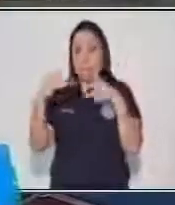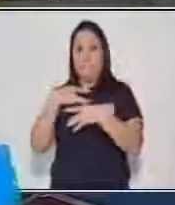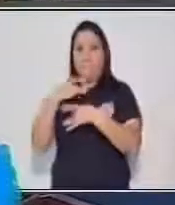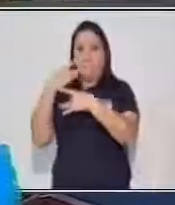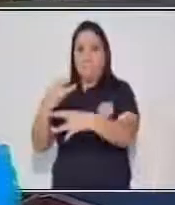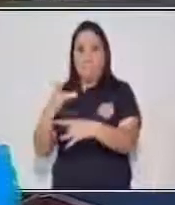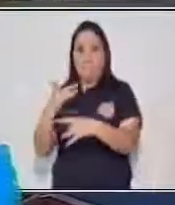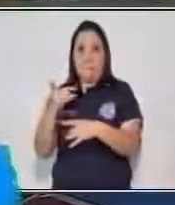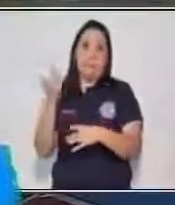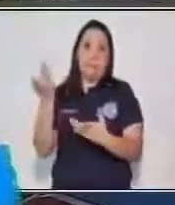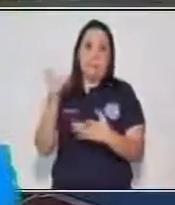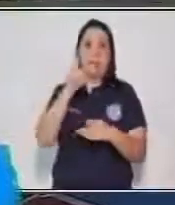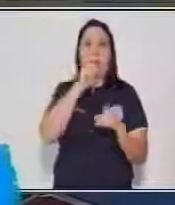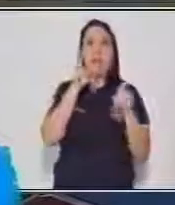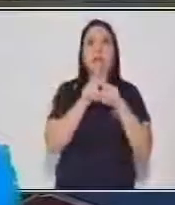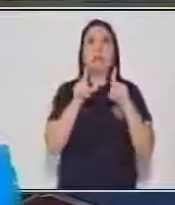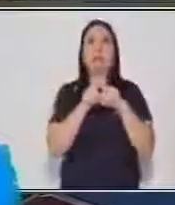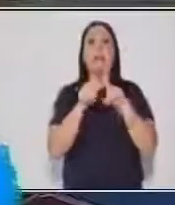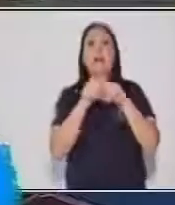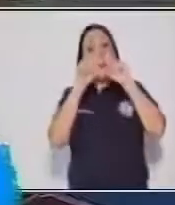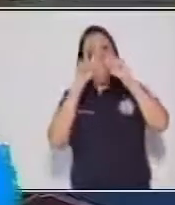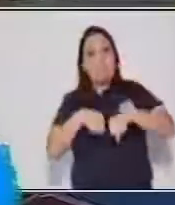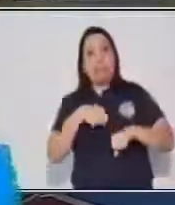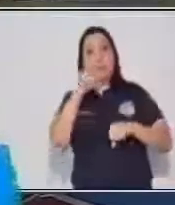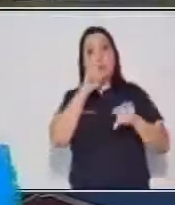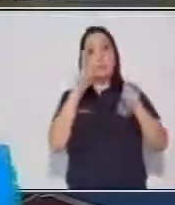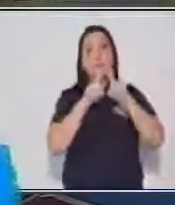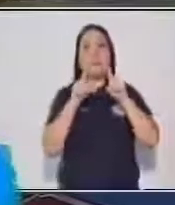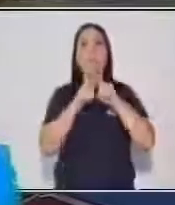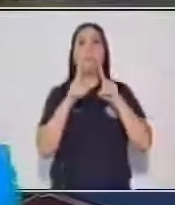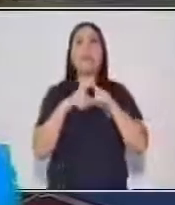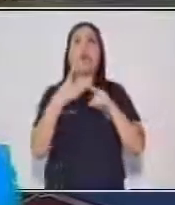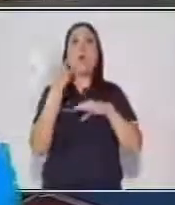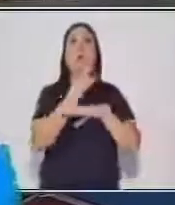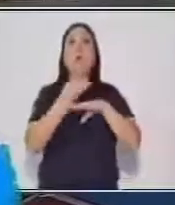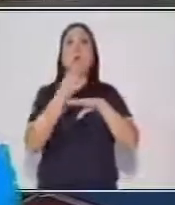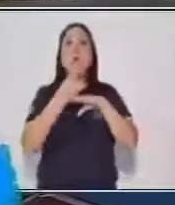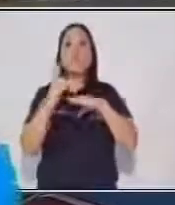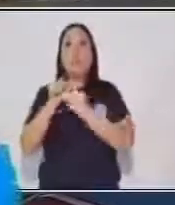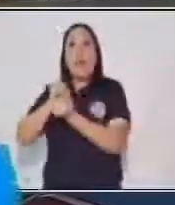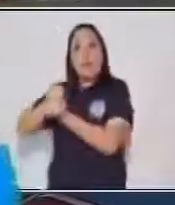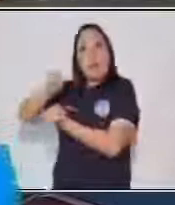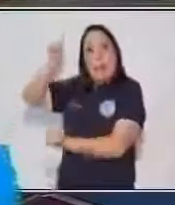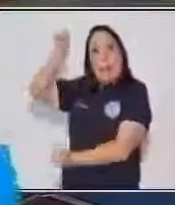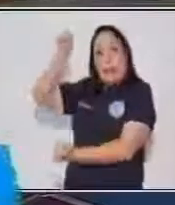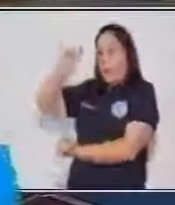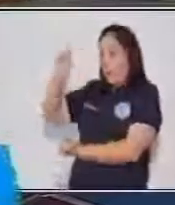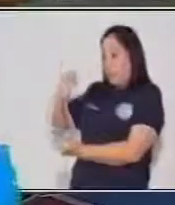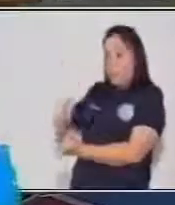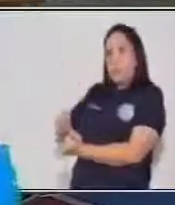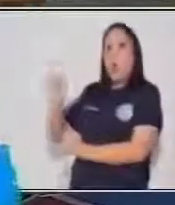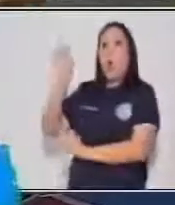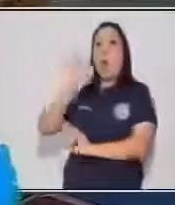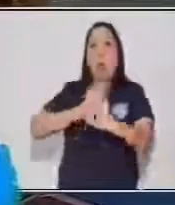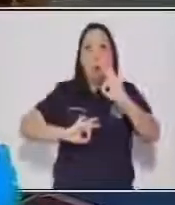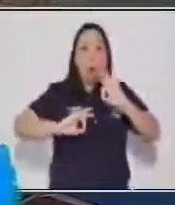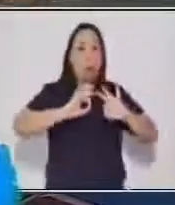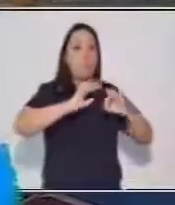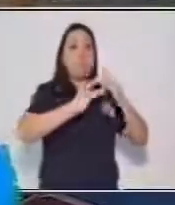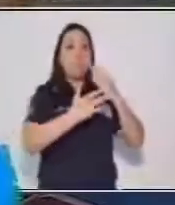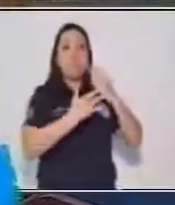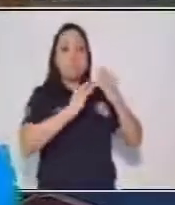también pues te puedes hacer valer de recursos como carteles, diapositivas, que más adelante vamos a hablar un poquito sobre